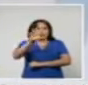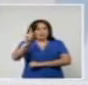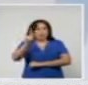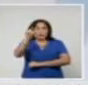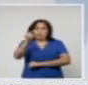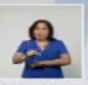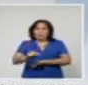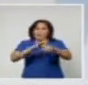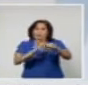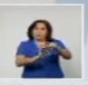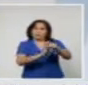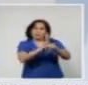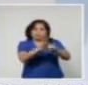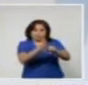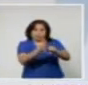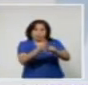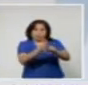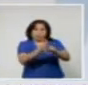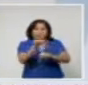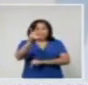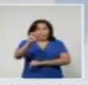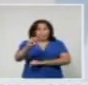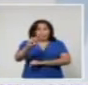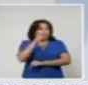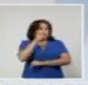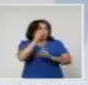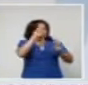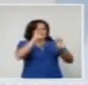pacientes, 20 en vigilancia,